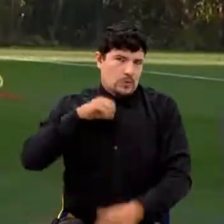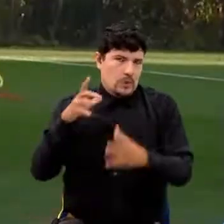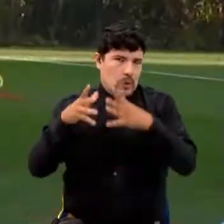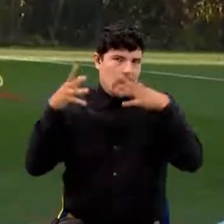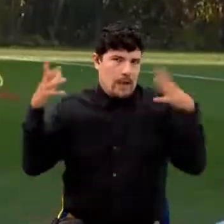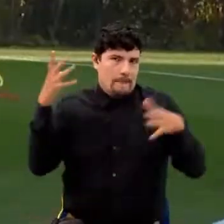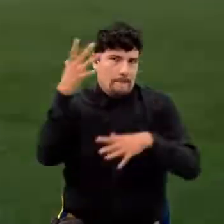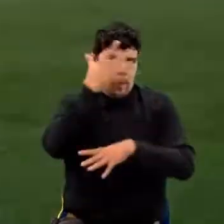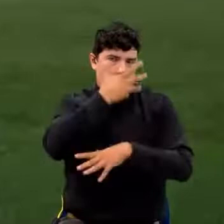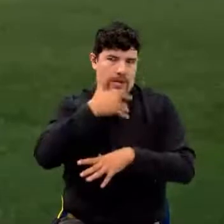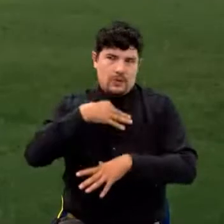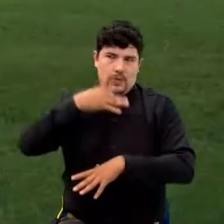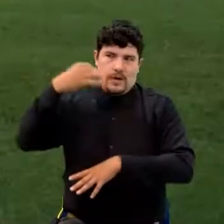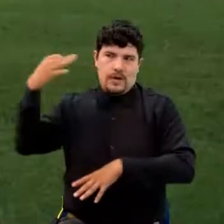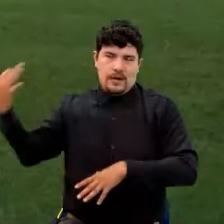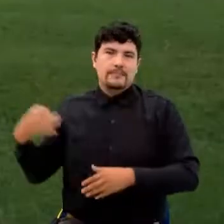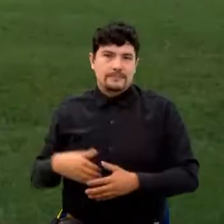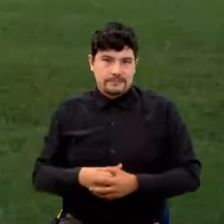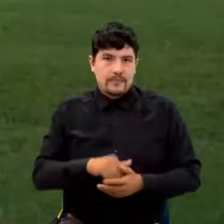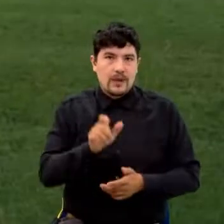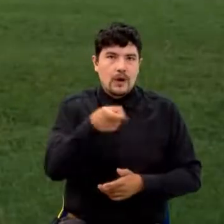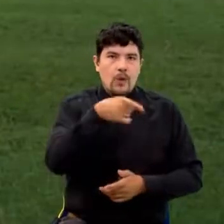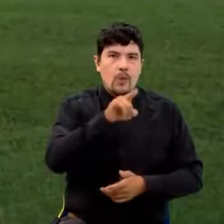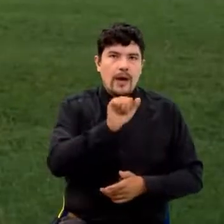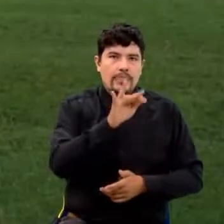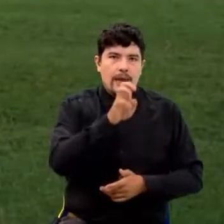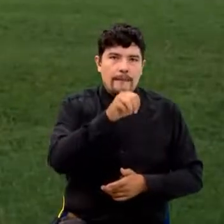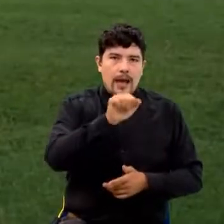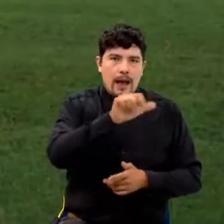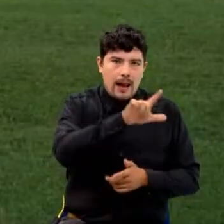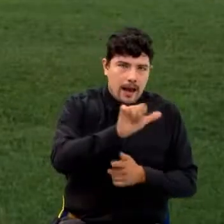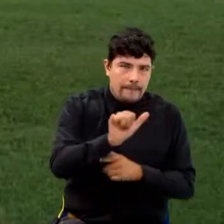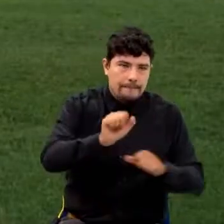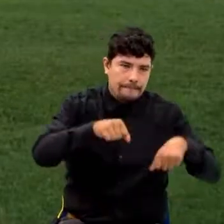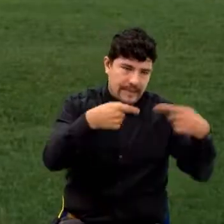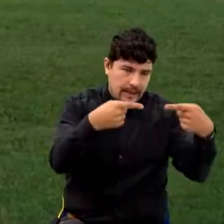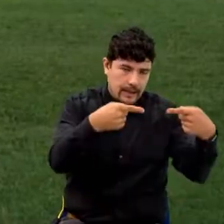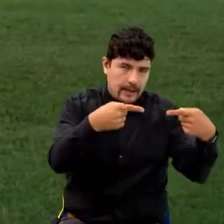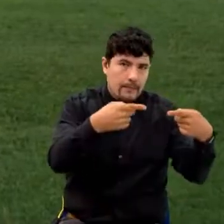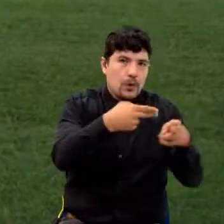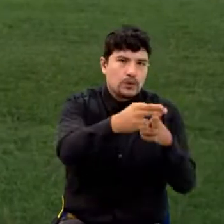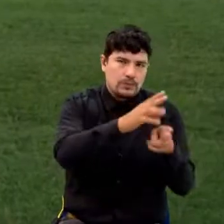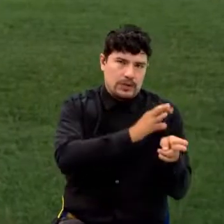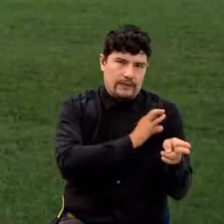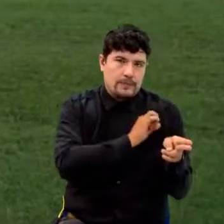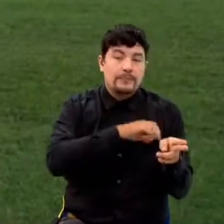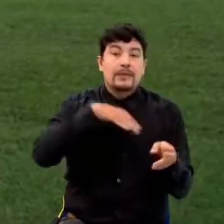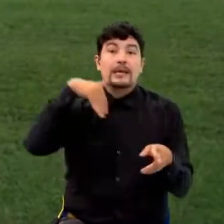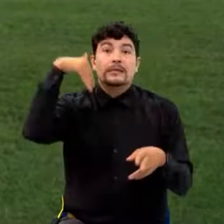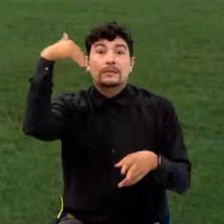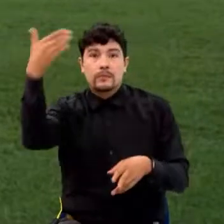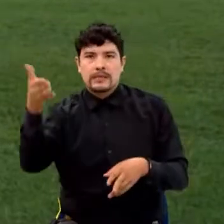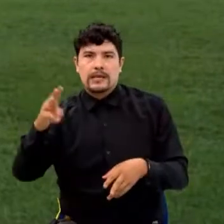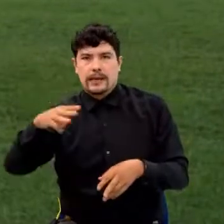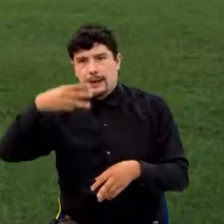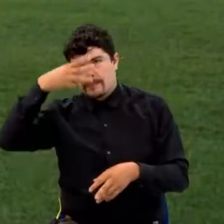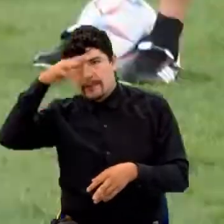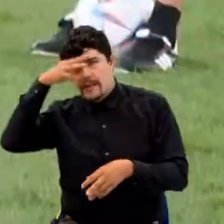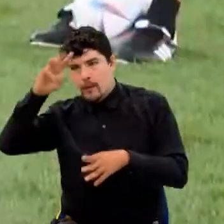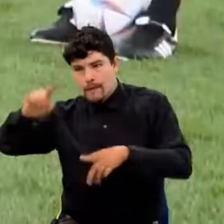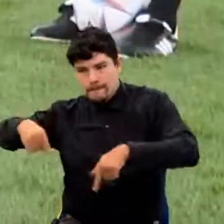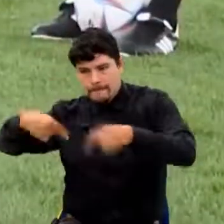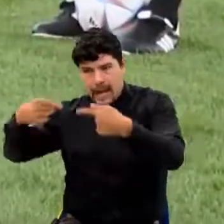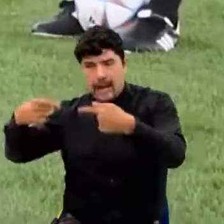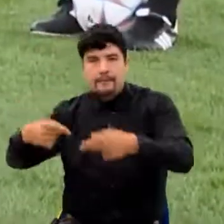los partidos ante Guatemala y México arrancará la era de Néstor Lorenzo como técnico. Una era complicada tras la no clasificación al Campeonato del